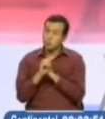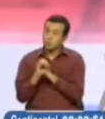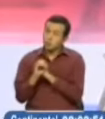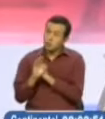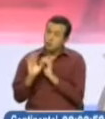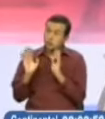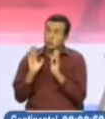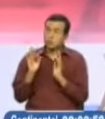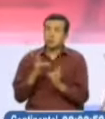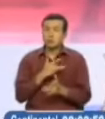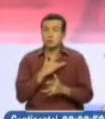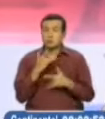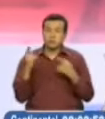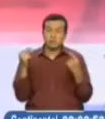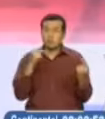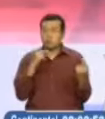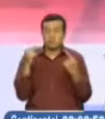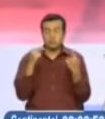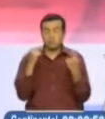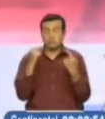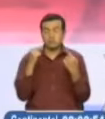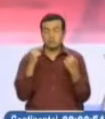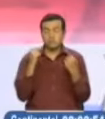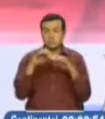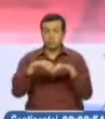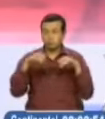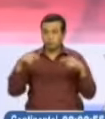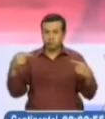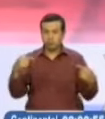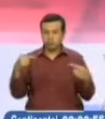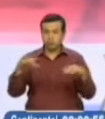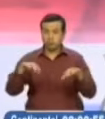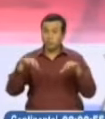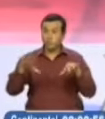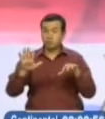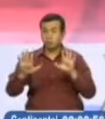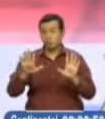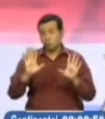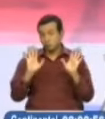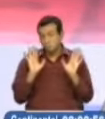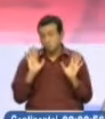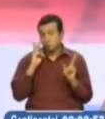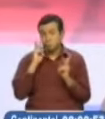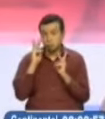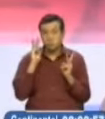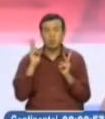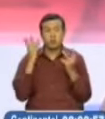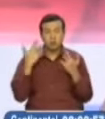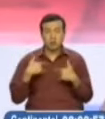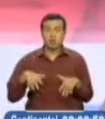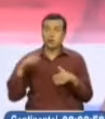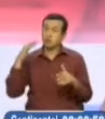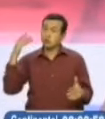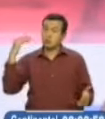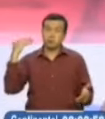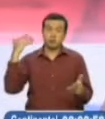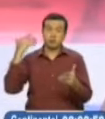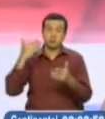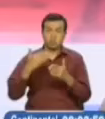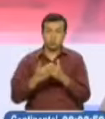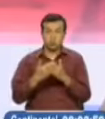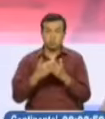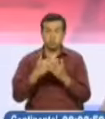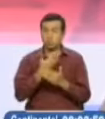una profunda agudización de las oposiciones y de la polarización que hemos tenido a lo largo del periodo